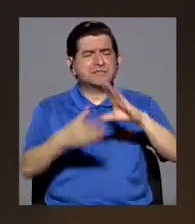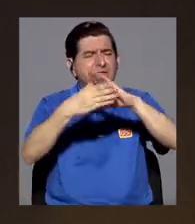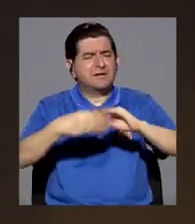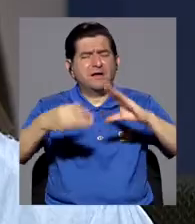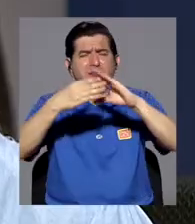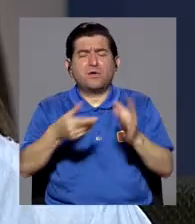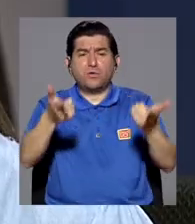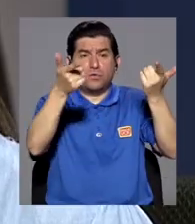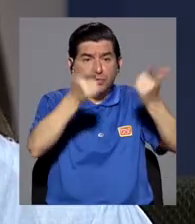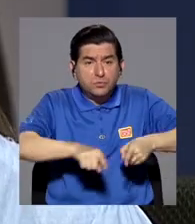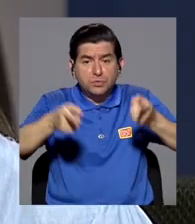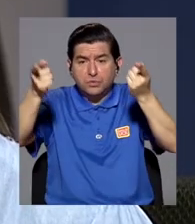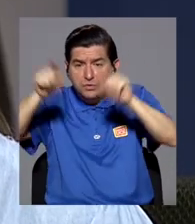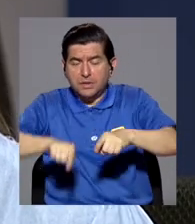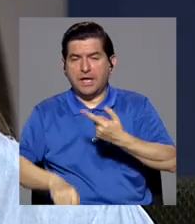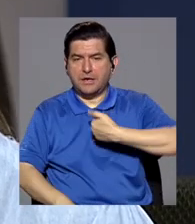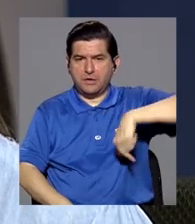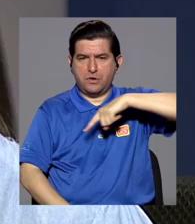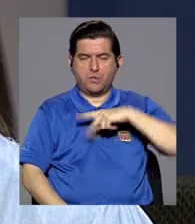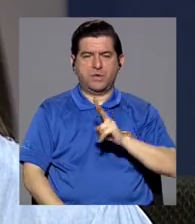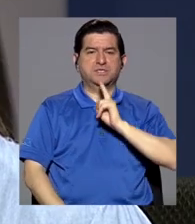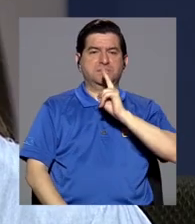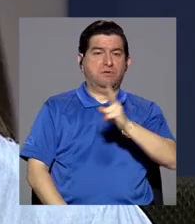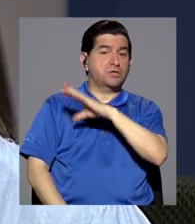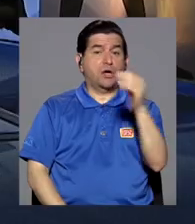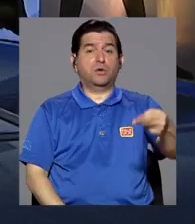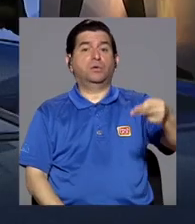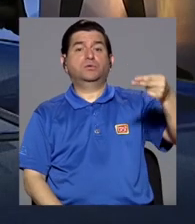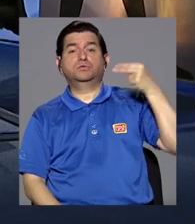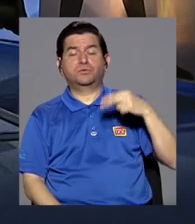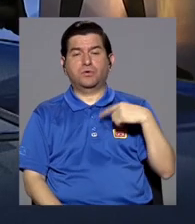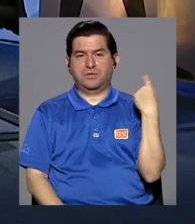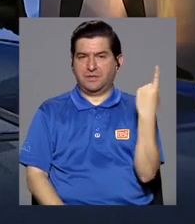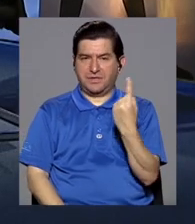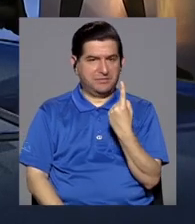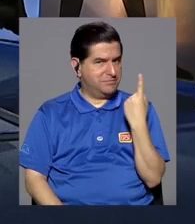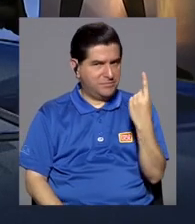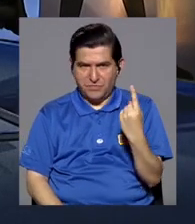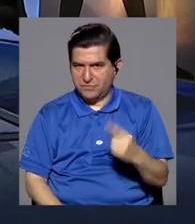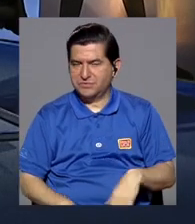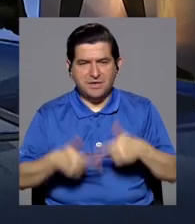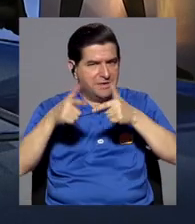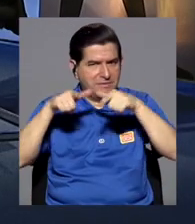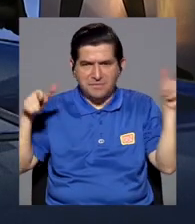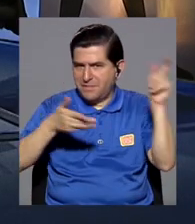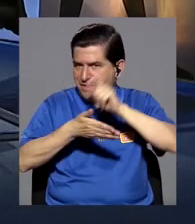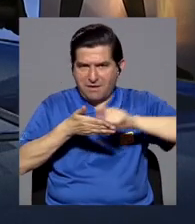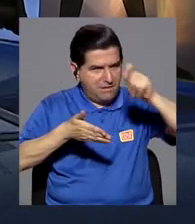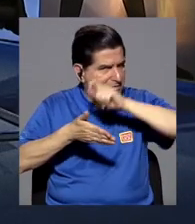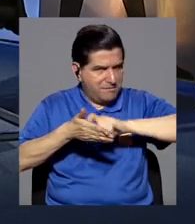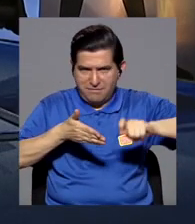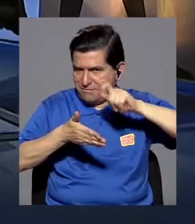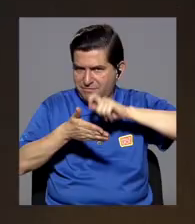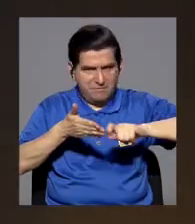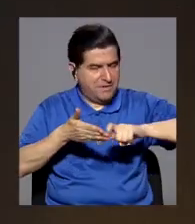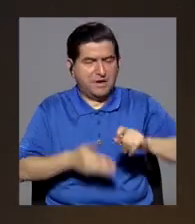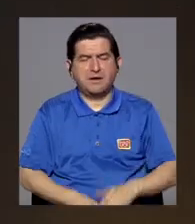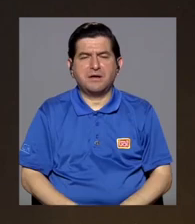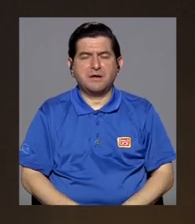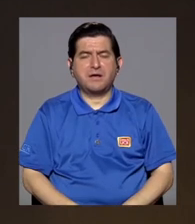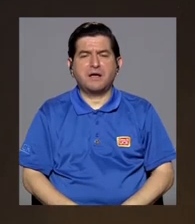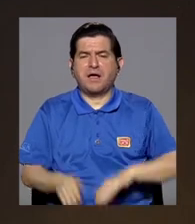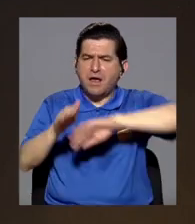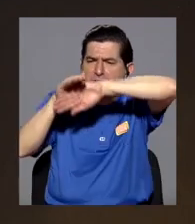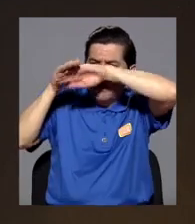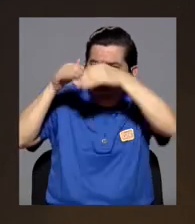que nos ocurre de contar nuestra verdad nuestra historia y no siempre ha sido mediante el lenguaje escrito o verbal en